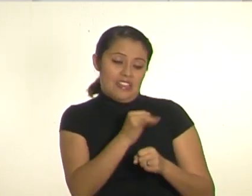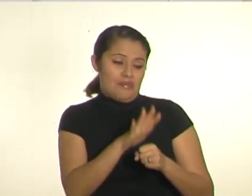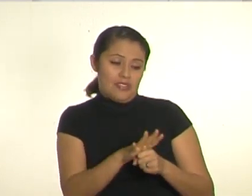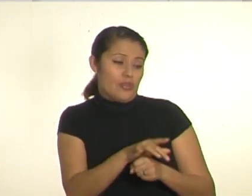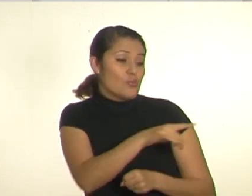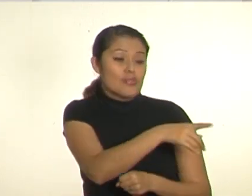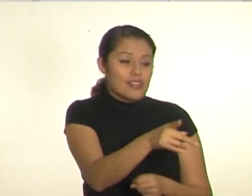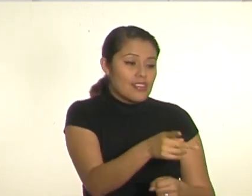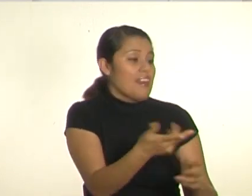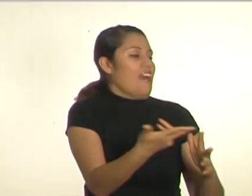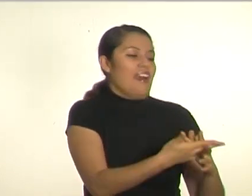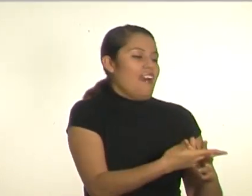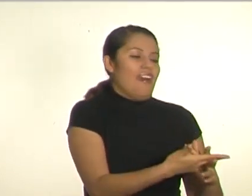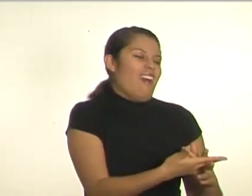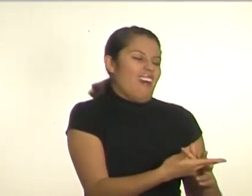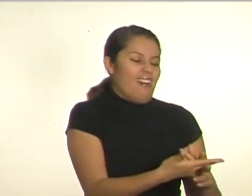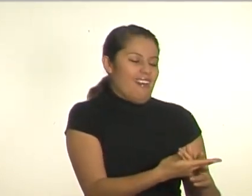condena.